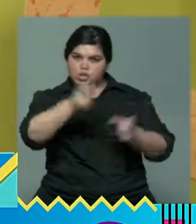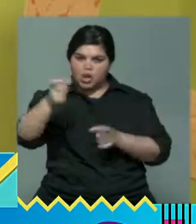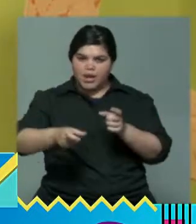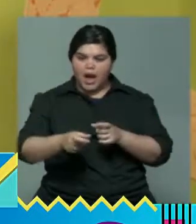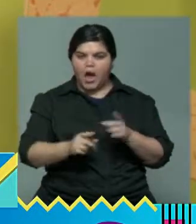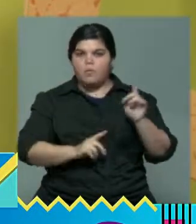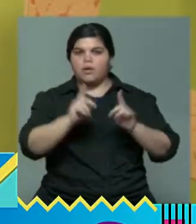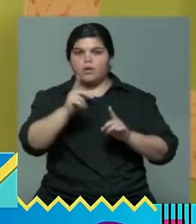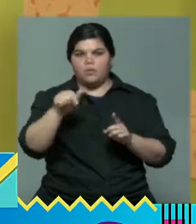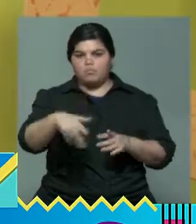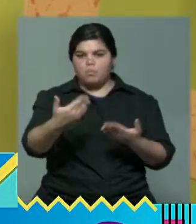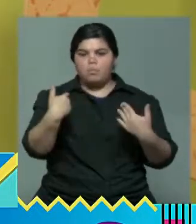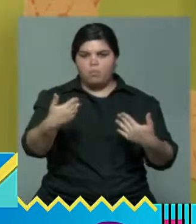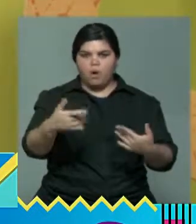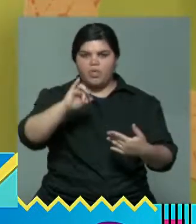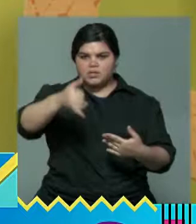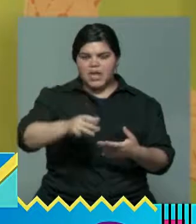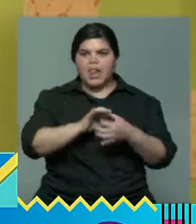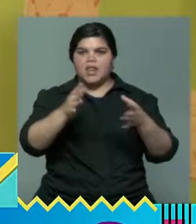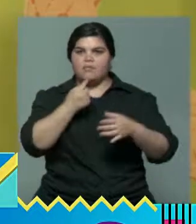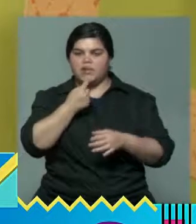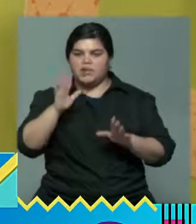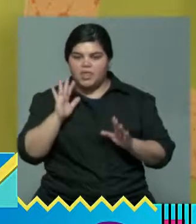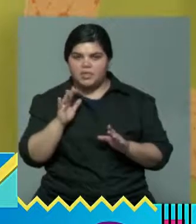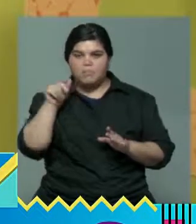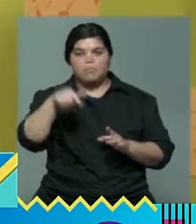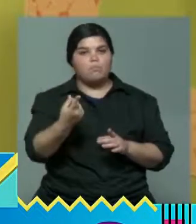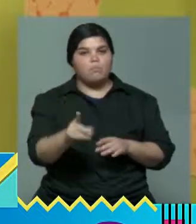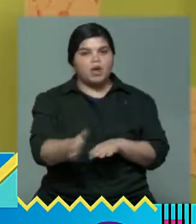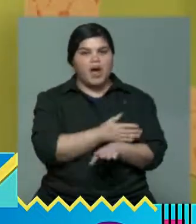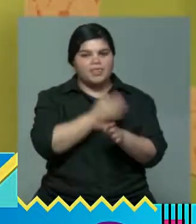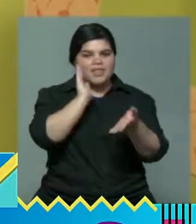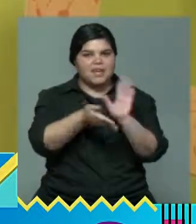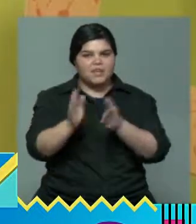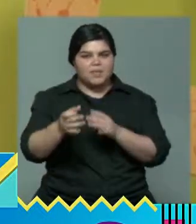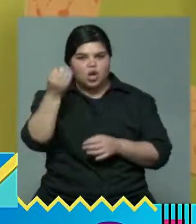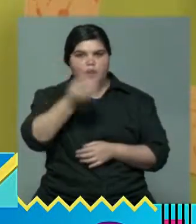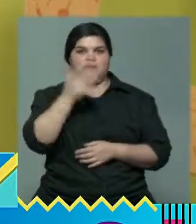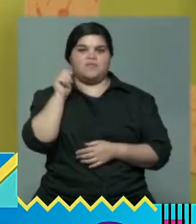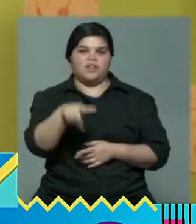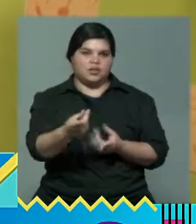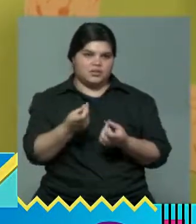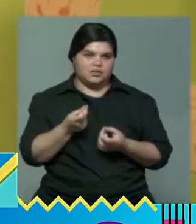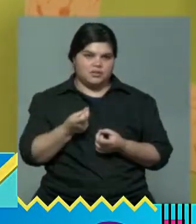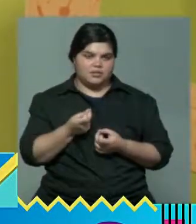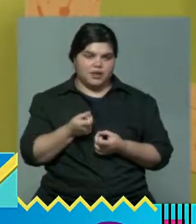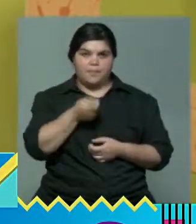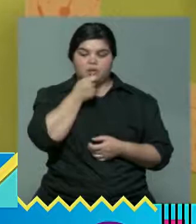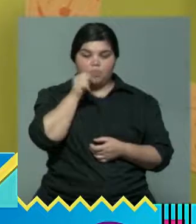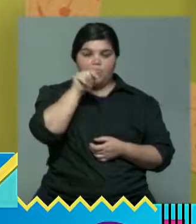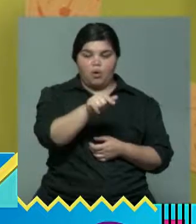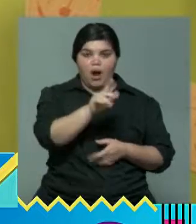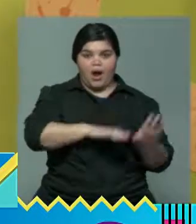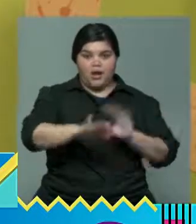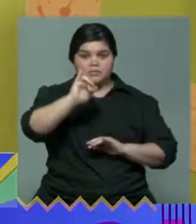calificaban para libertad condicional. Entonces, ¿qué necesitábamos? Necesitábamos un tratamiento específico. Y hoy hacen un tratamiento específico. Si lo haces, avanzás